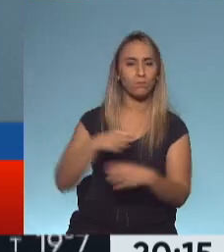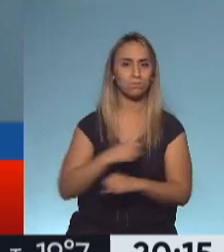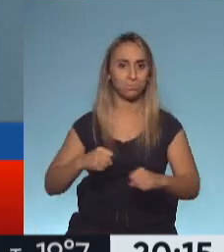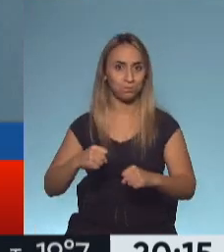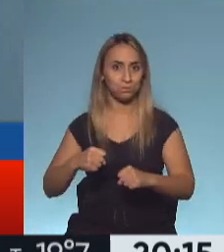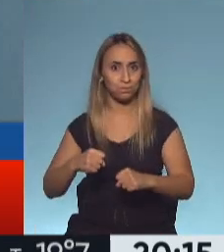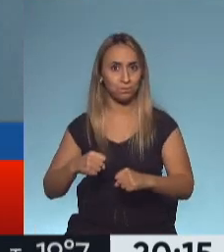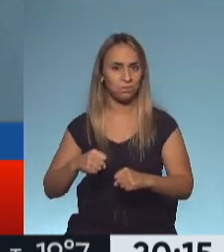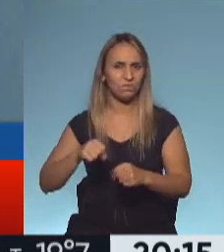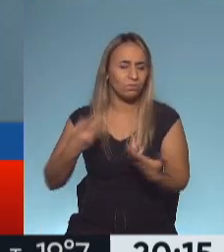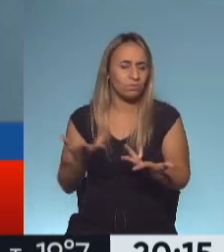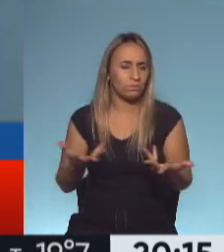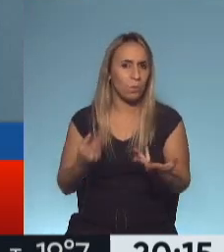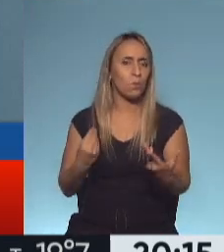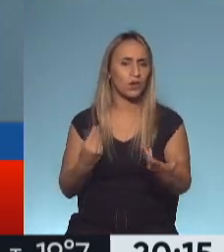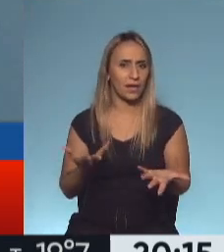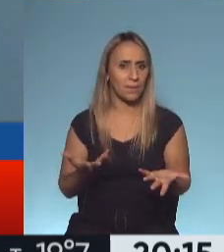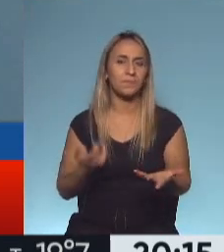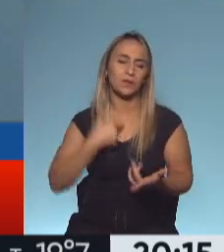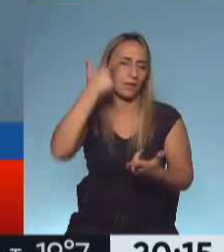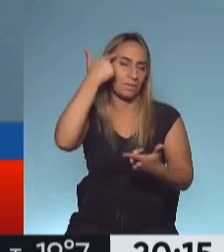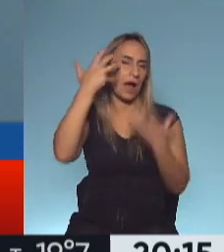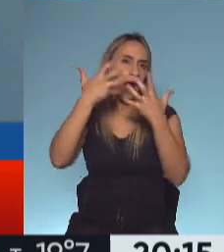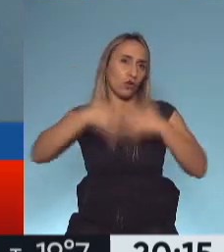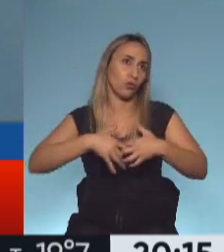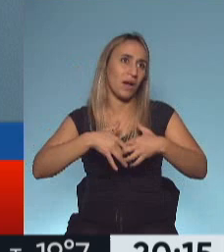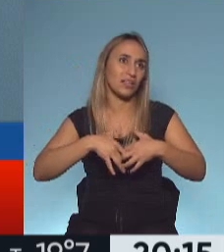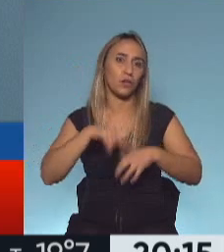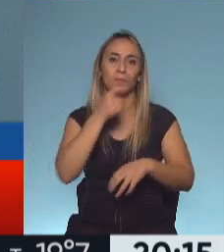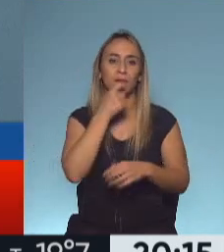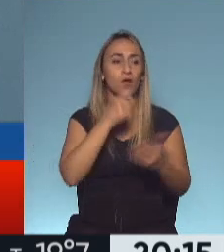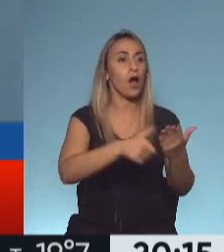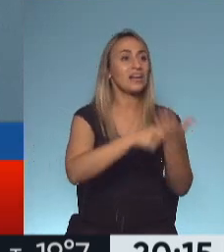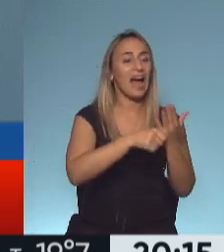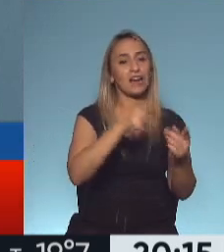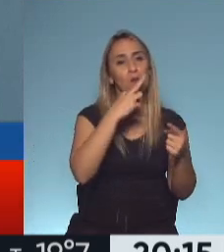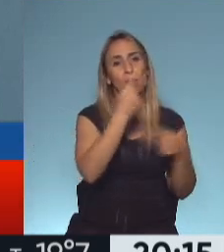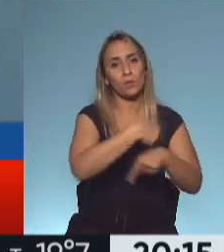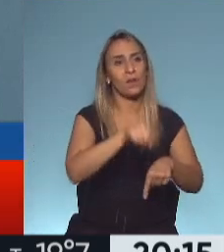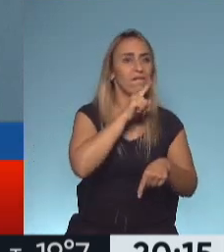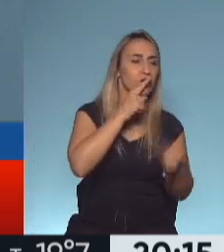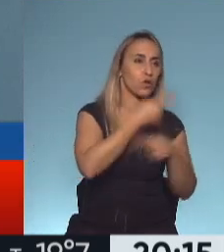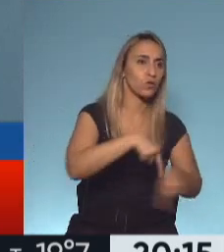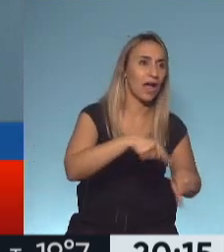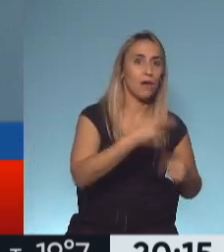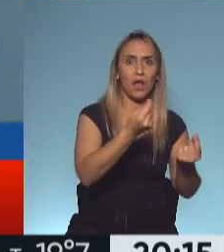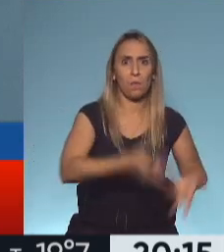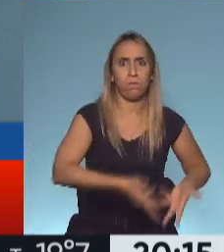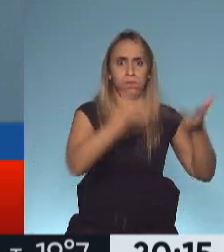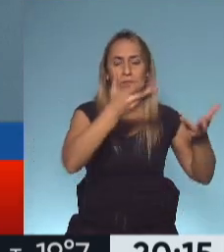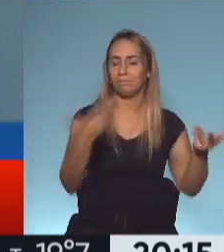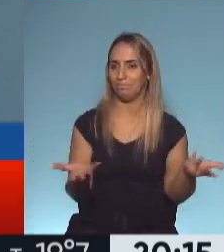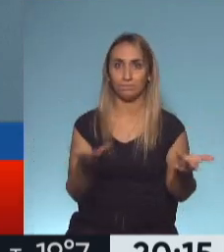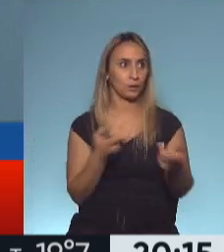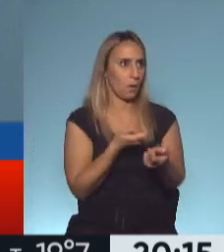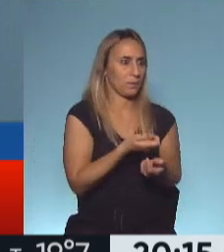¿A qué se debe? Entiendo yo que eso va en consonancia con el aumento, por ejemplo, de la carne, las frutas y las verduras. Uno elige entonces, ante la imposibilidad de comprarlo,